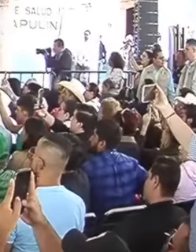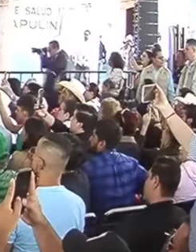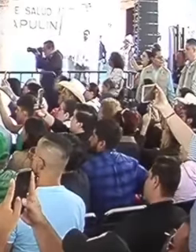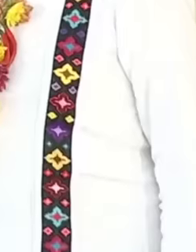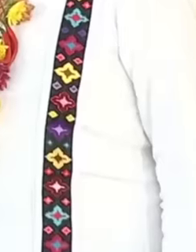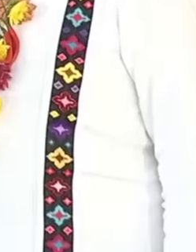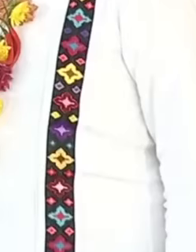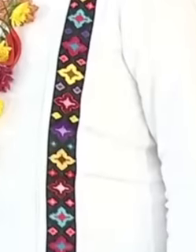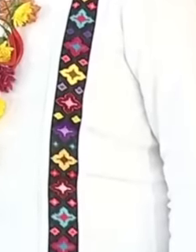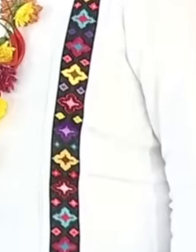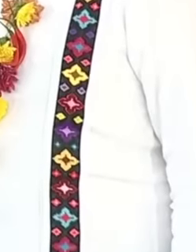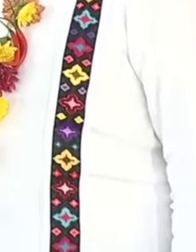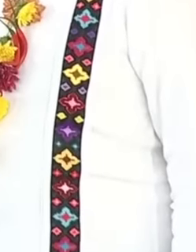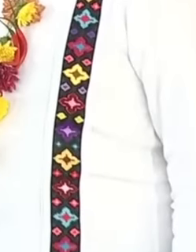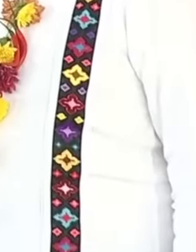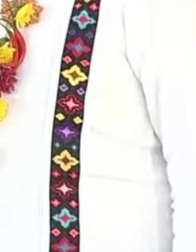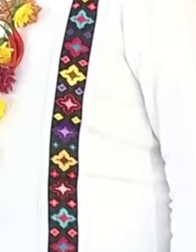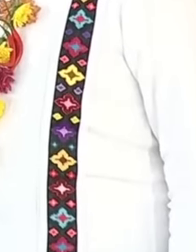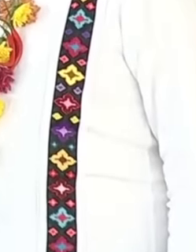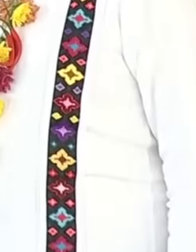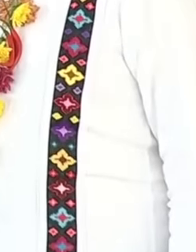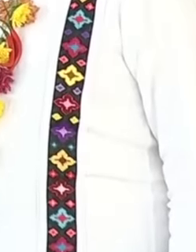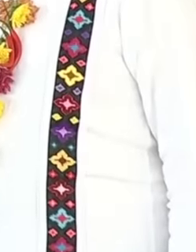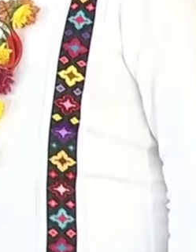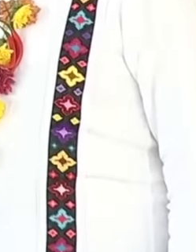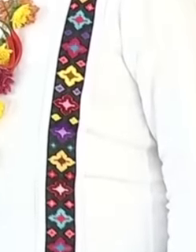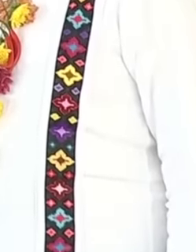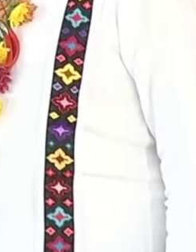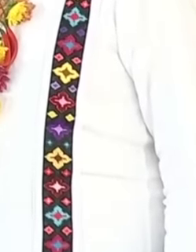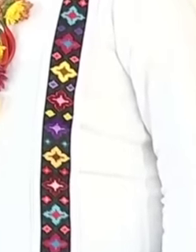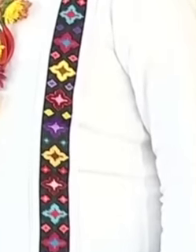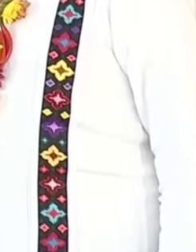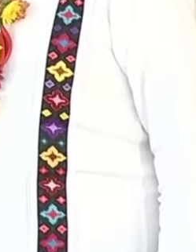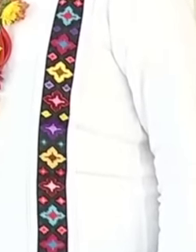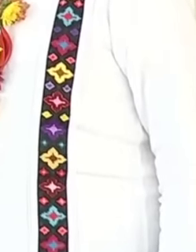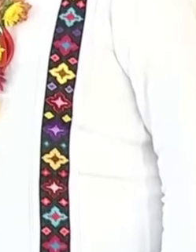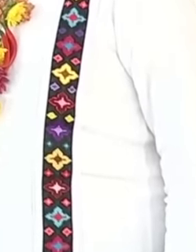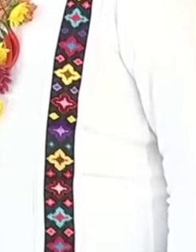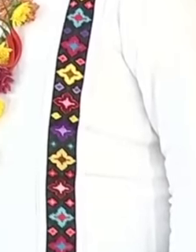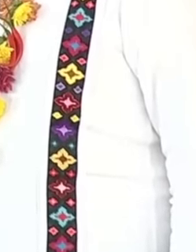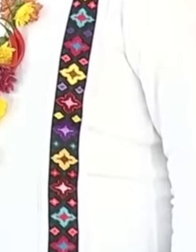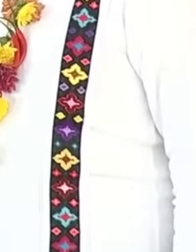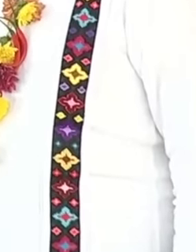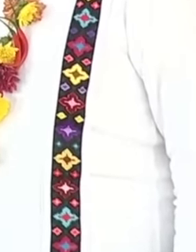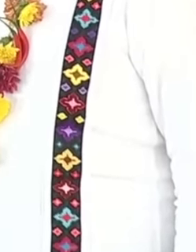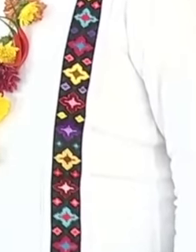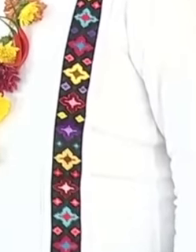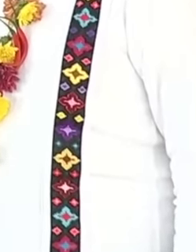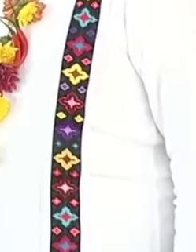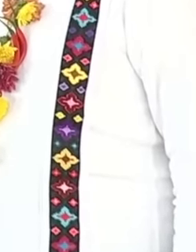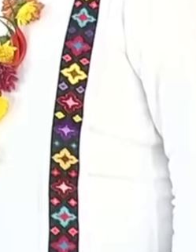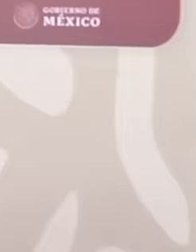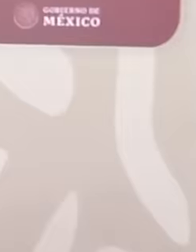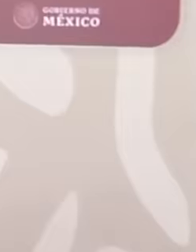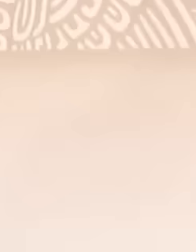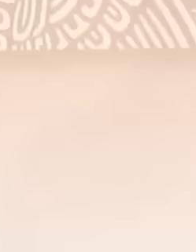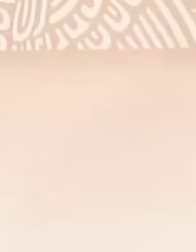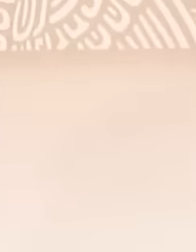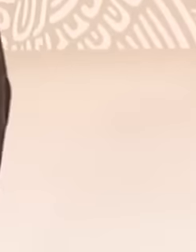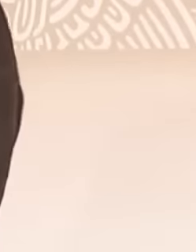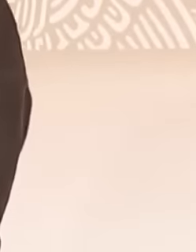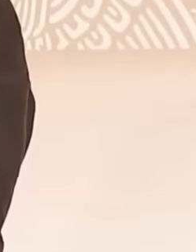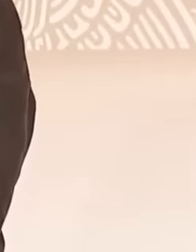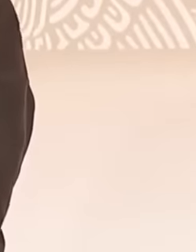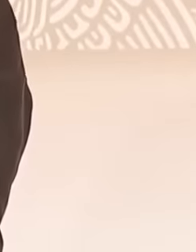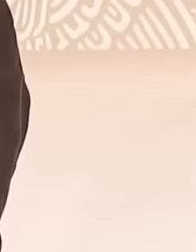de México, Claudia Sheinbaum, intervienen para ayudar al gobernador de Jalisco, ya que la gente no quería escuchar